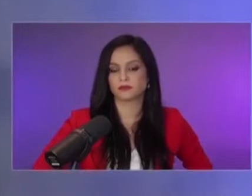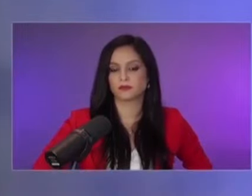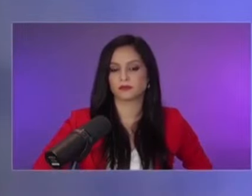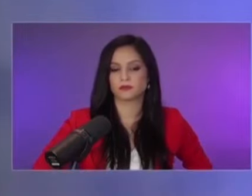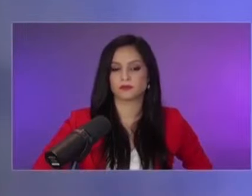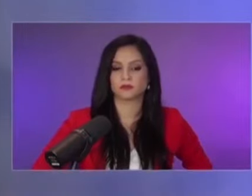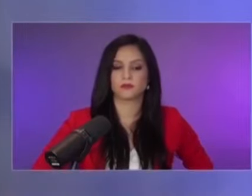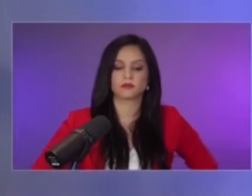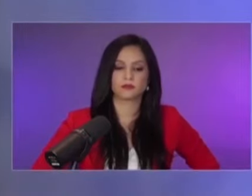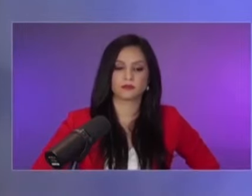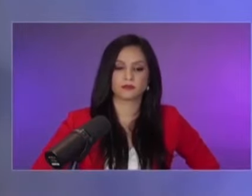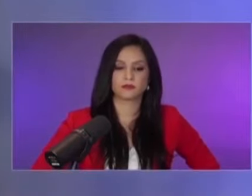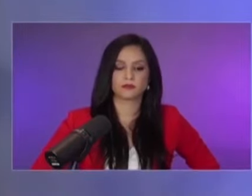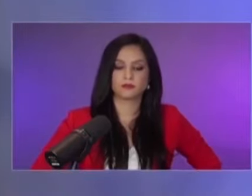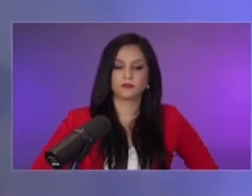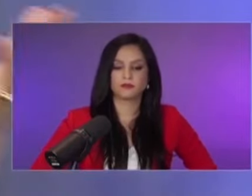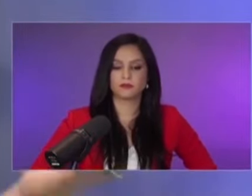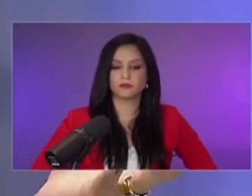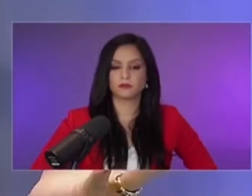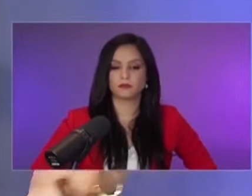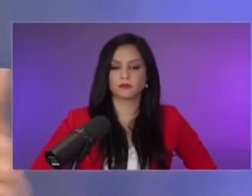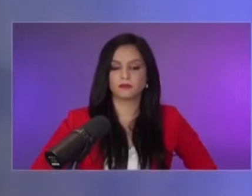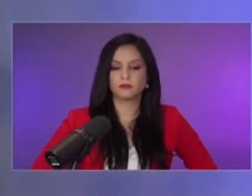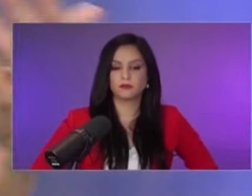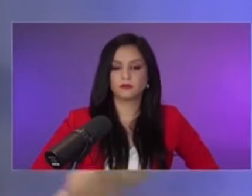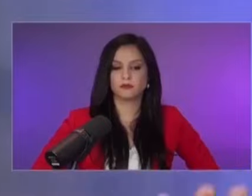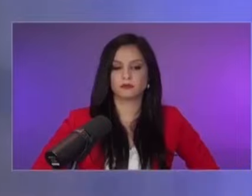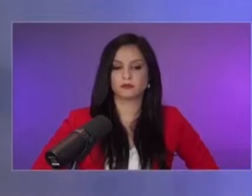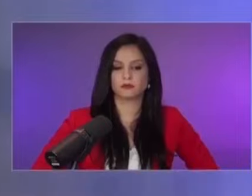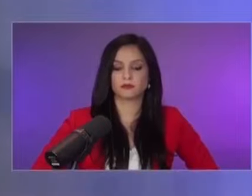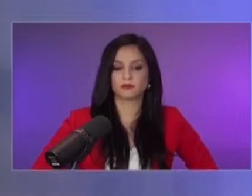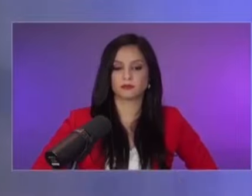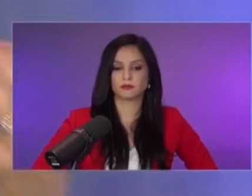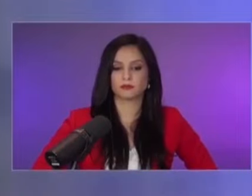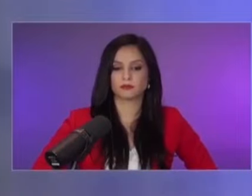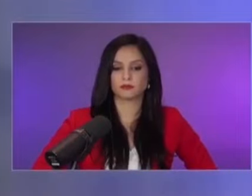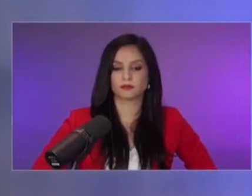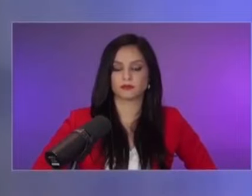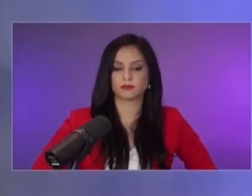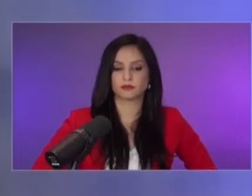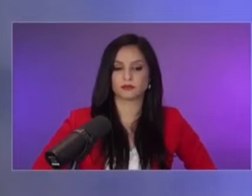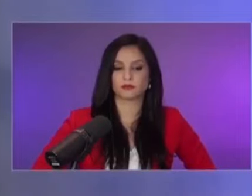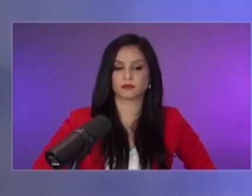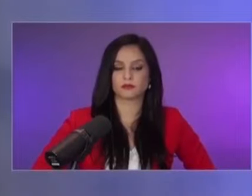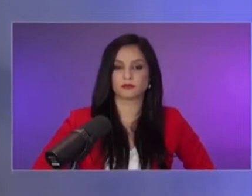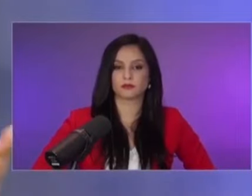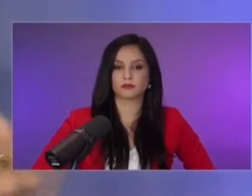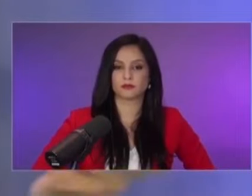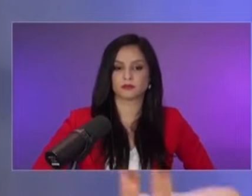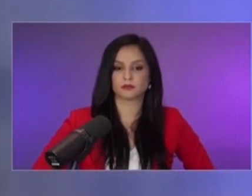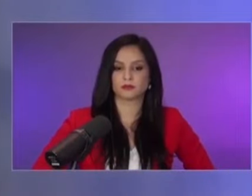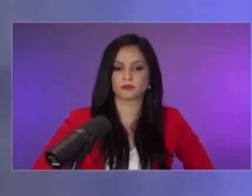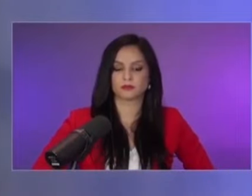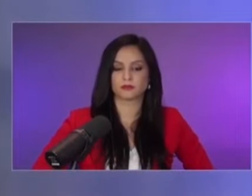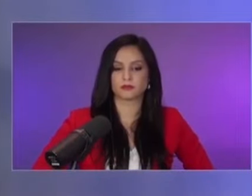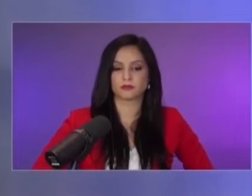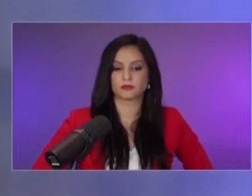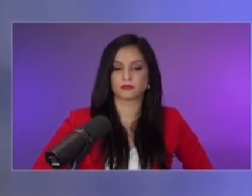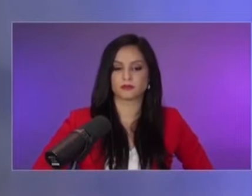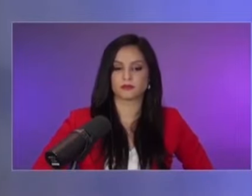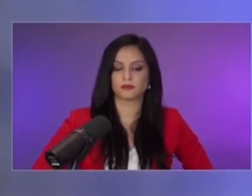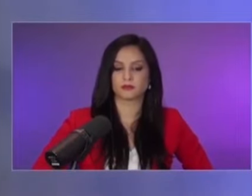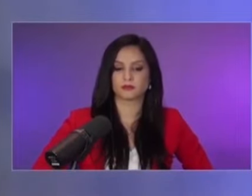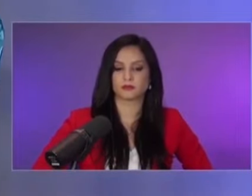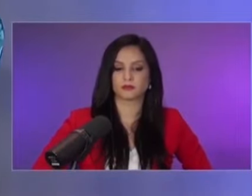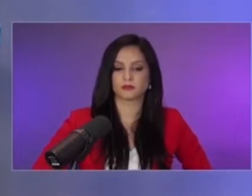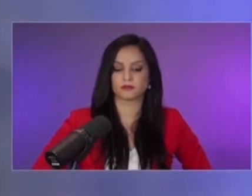mismo trató eh otro país y que ha sido todo un fracaso y una gran inversión de dinero Por qué en República Dominicana puede ser distinto a lo que ha sido